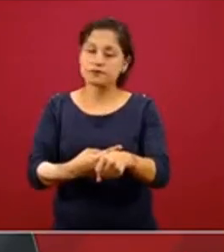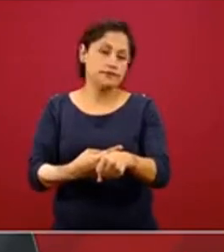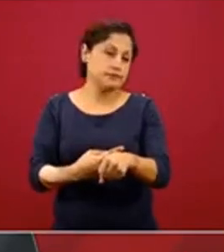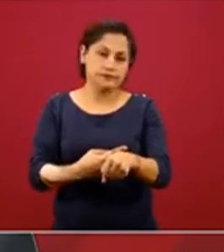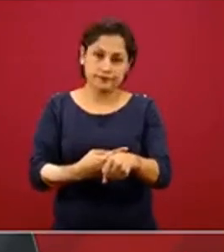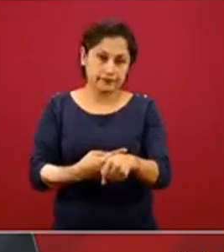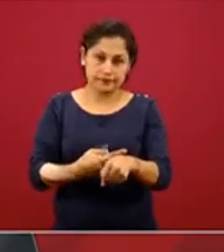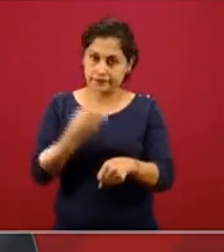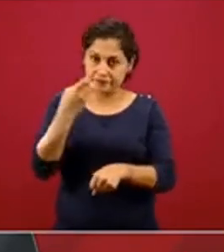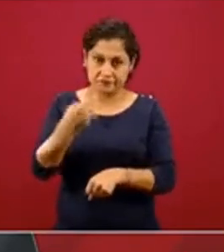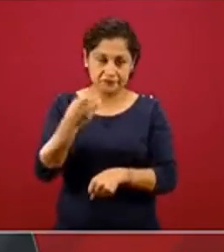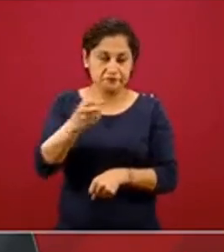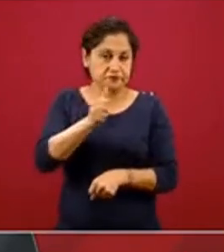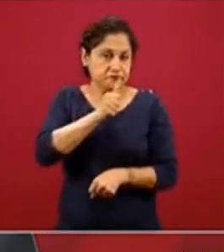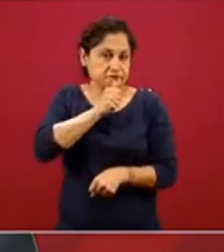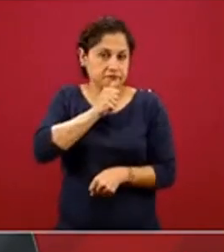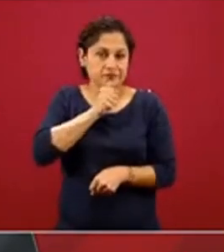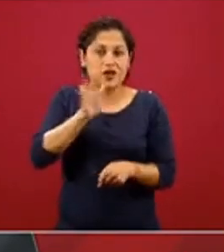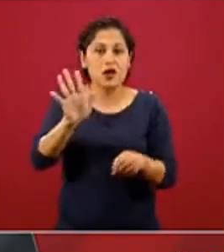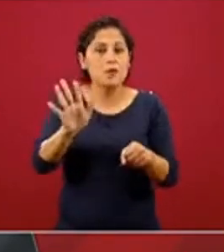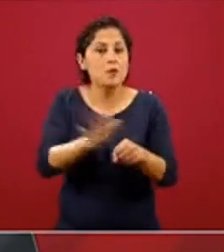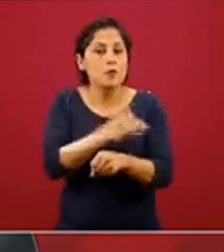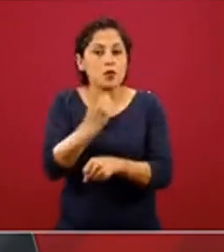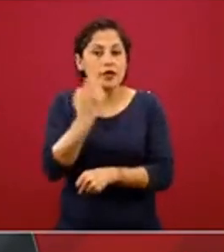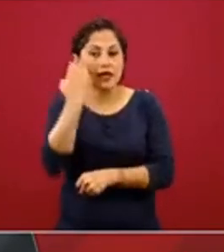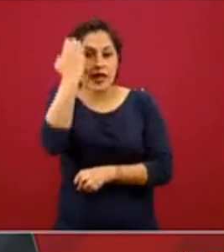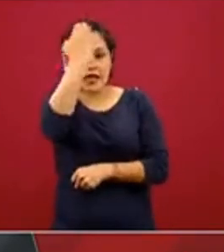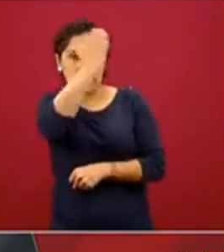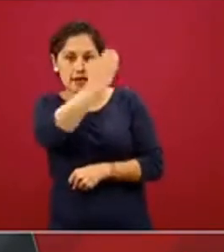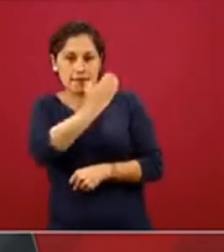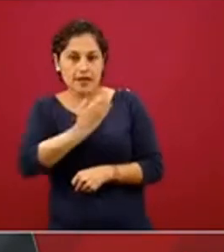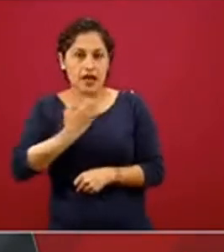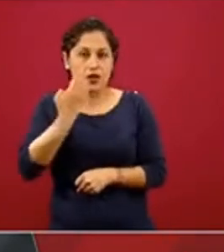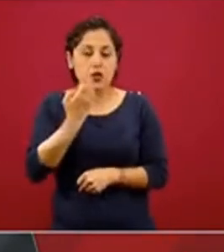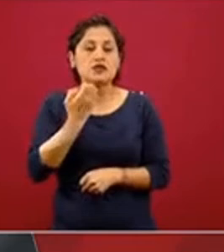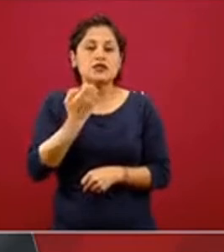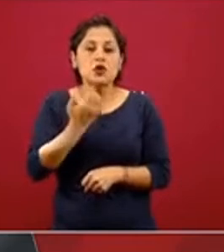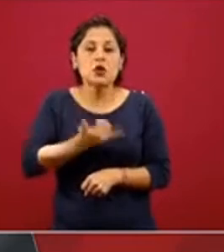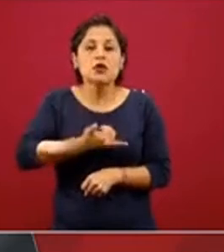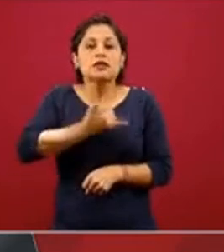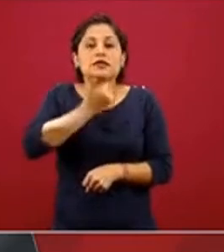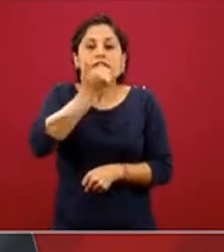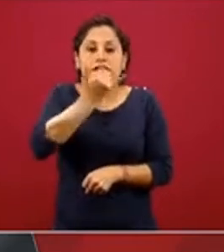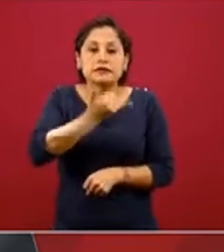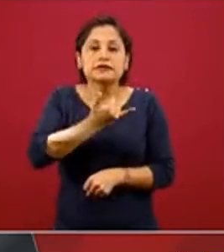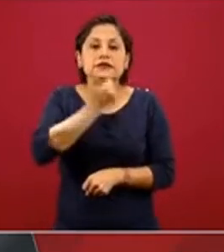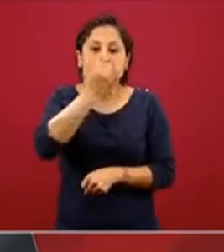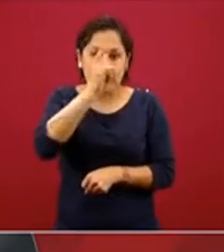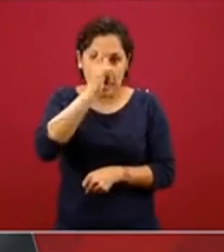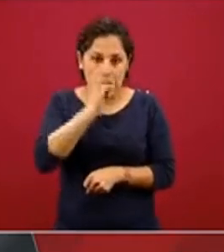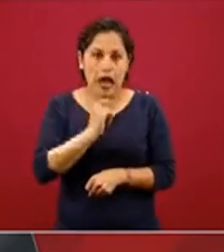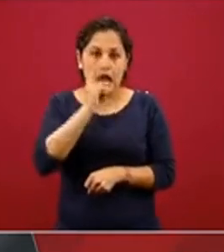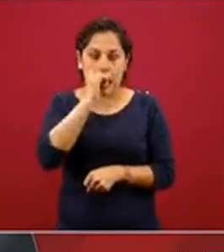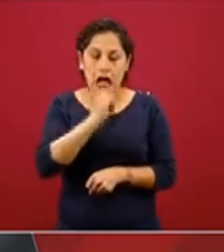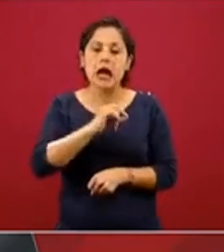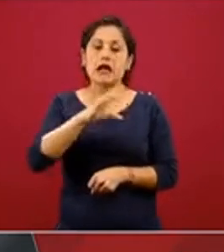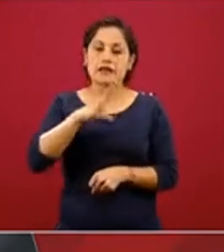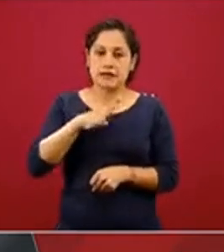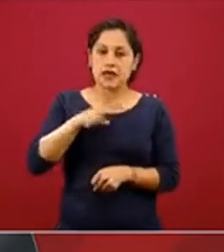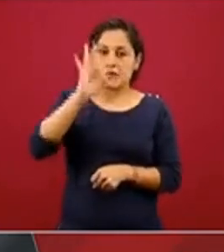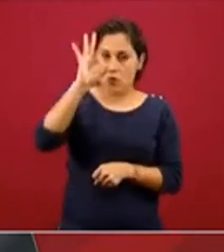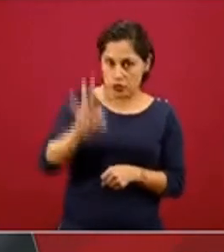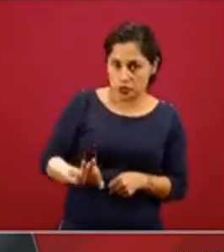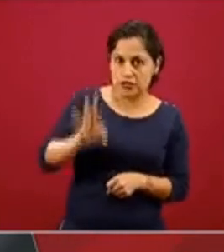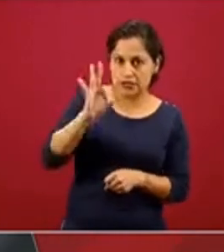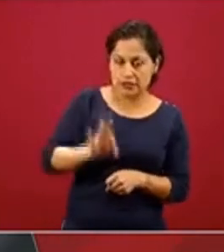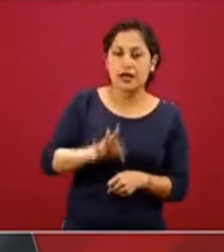COVID, dado que tienen muy baja sensibilidad y muy baja especificidad, que son los dos atributos